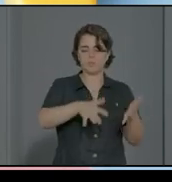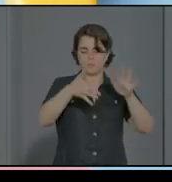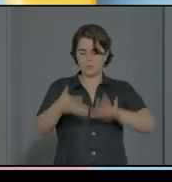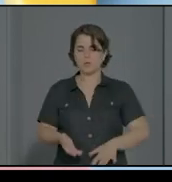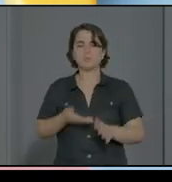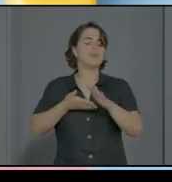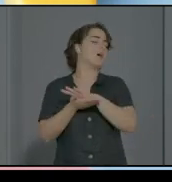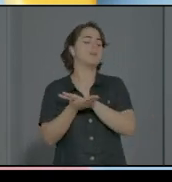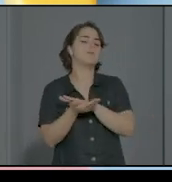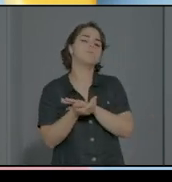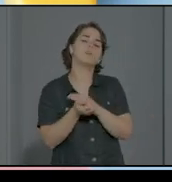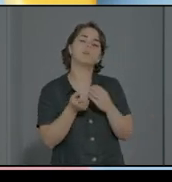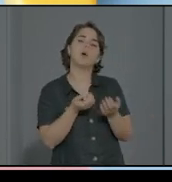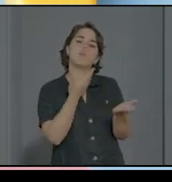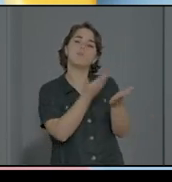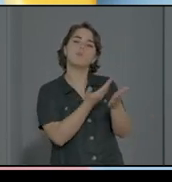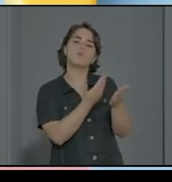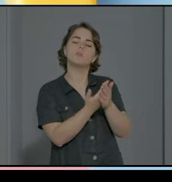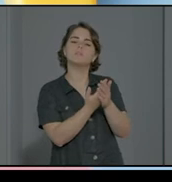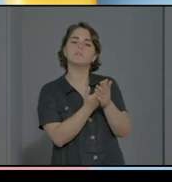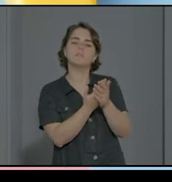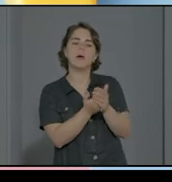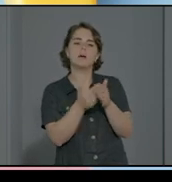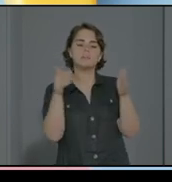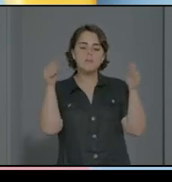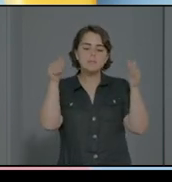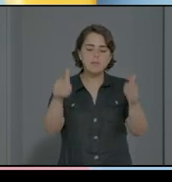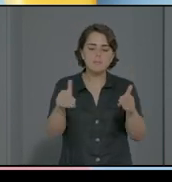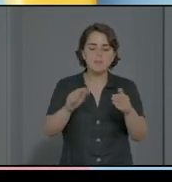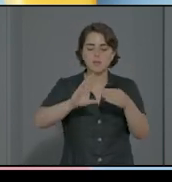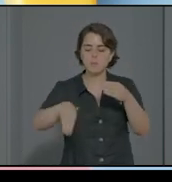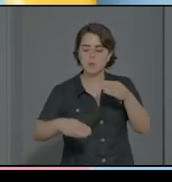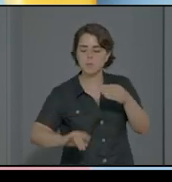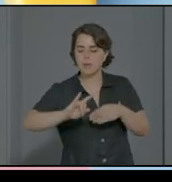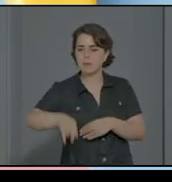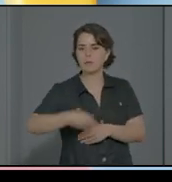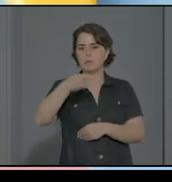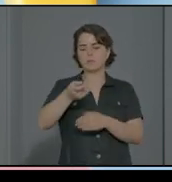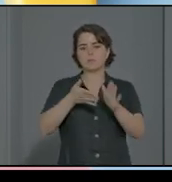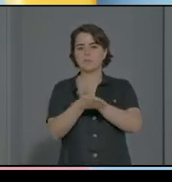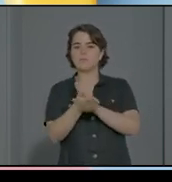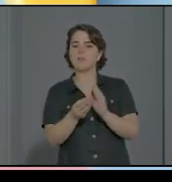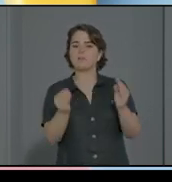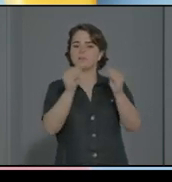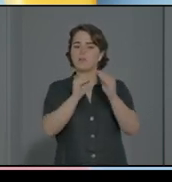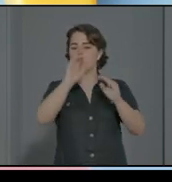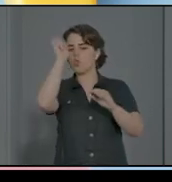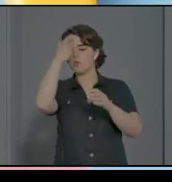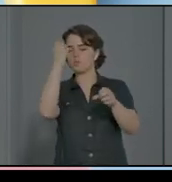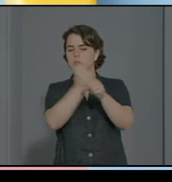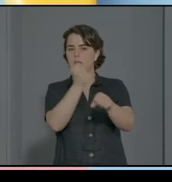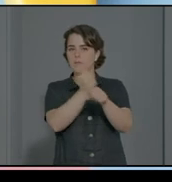de intervenciones adicionales que trabajan en el concepto de sincronía. Hay muchas formas